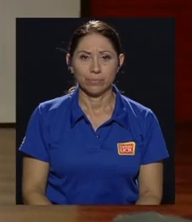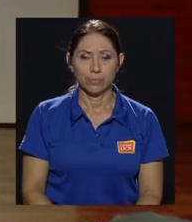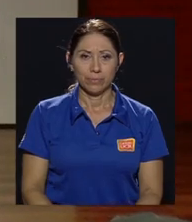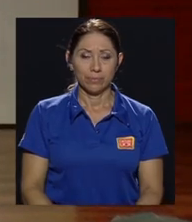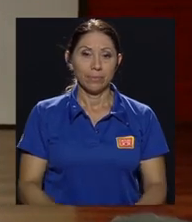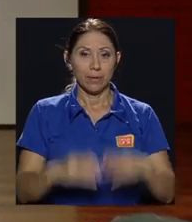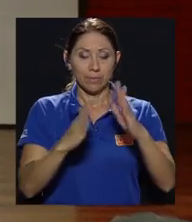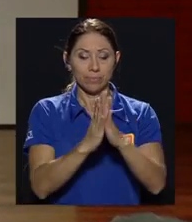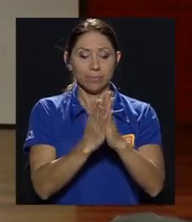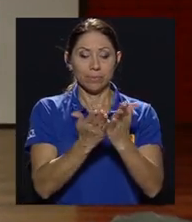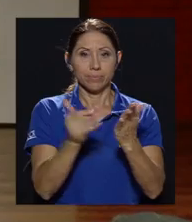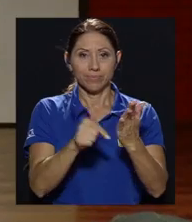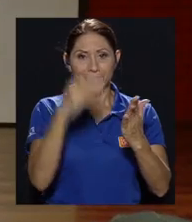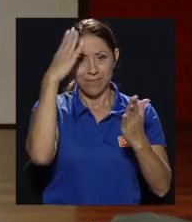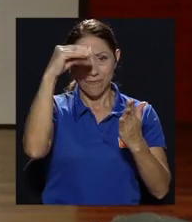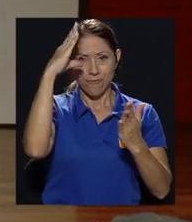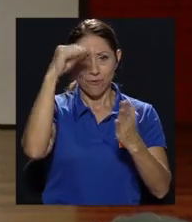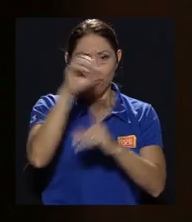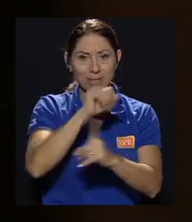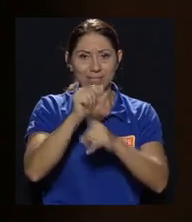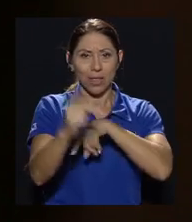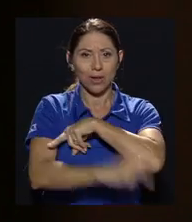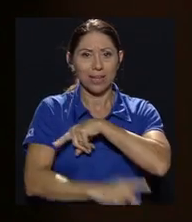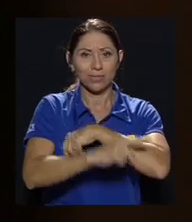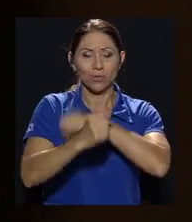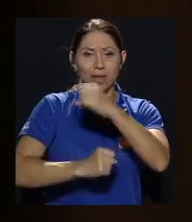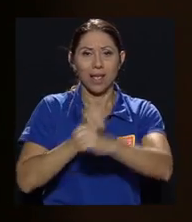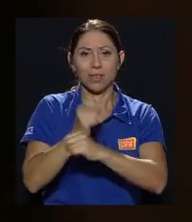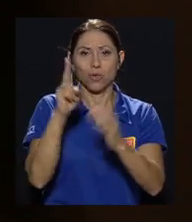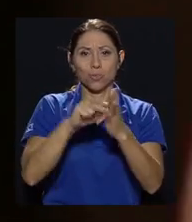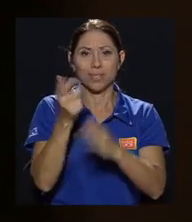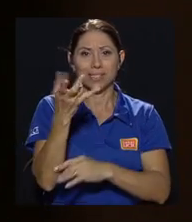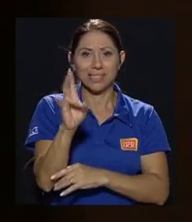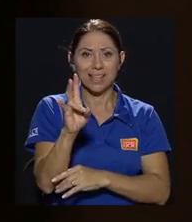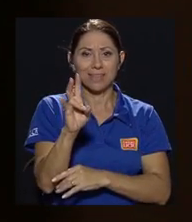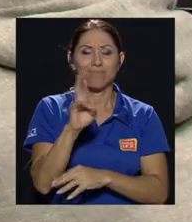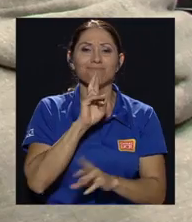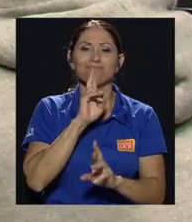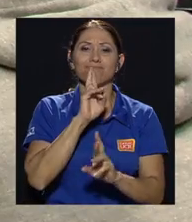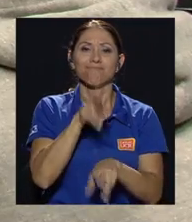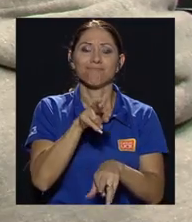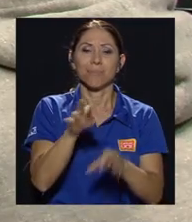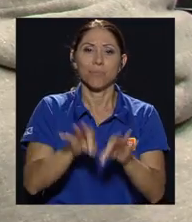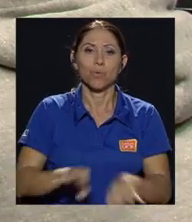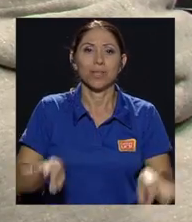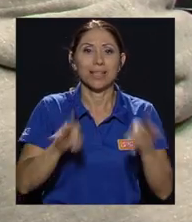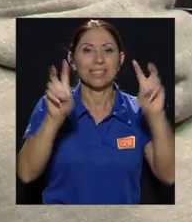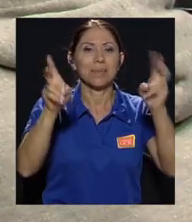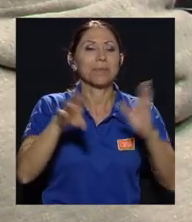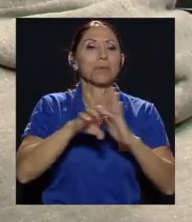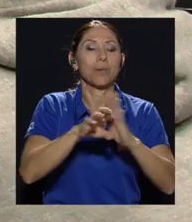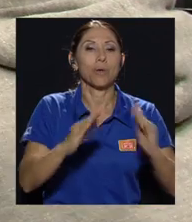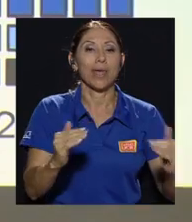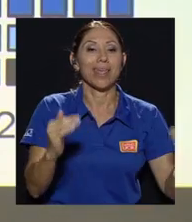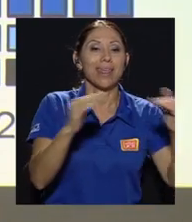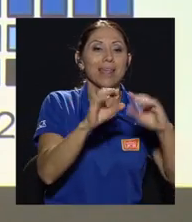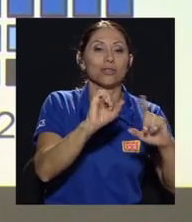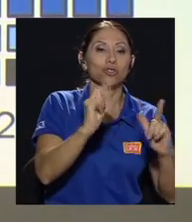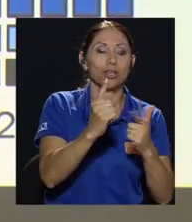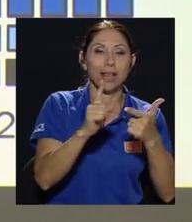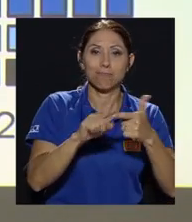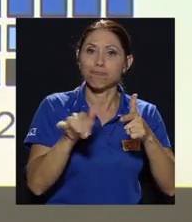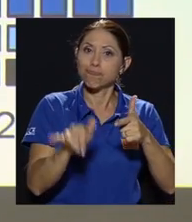El informe del Estado de la Nación del 2017 arrojó datos importantes en temas como equidad social, solvencia